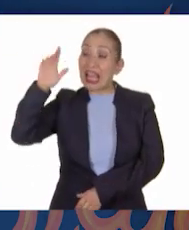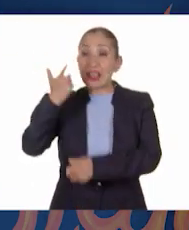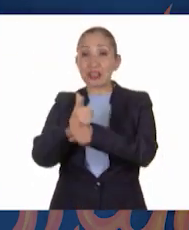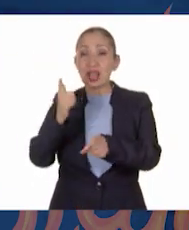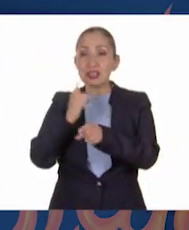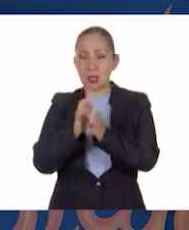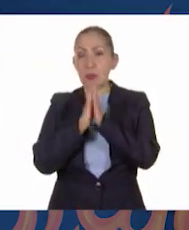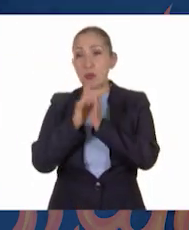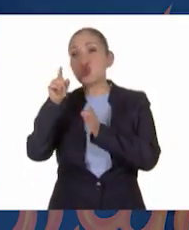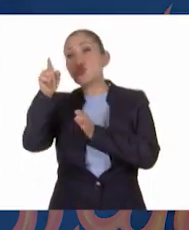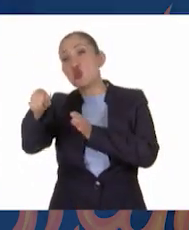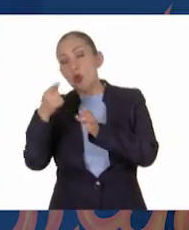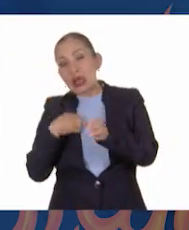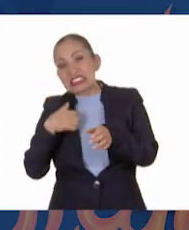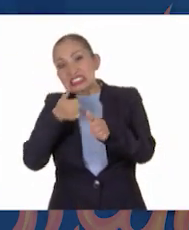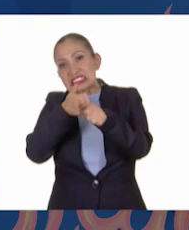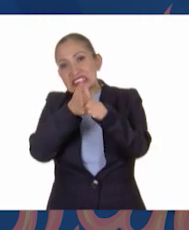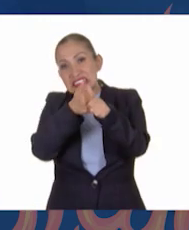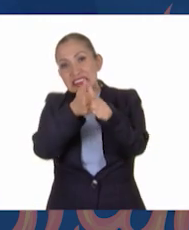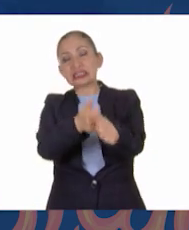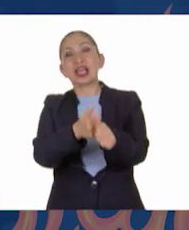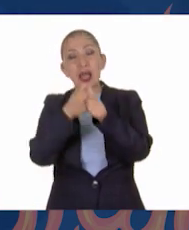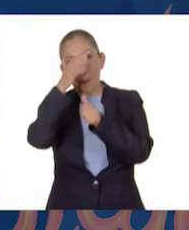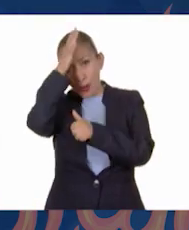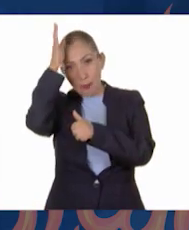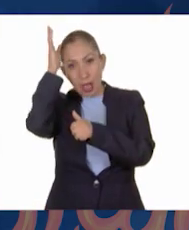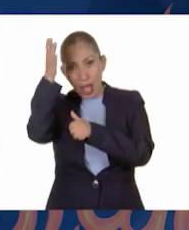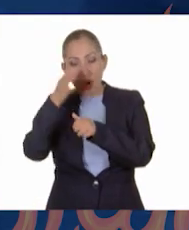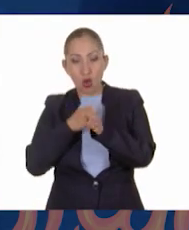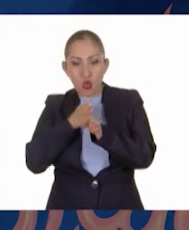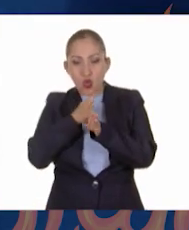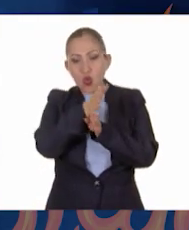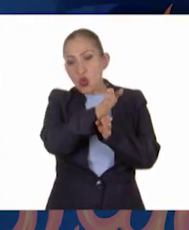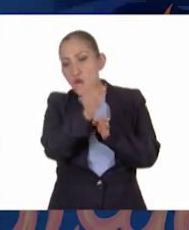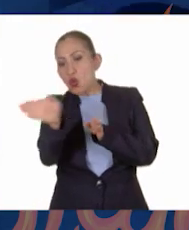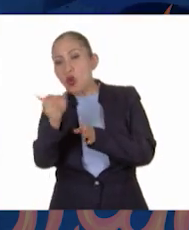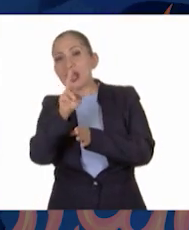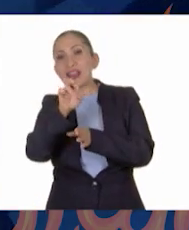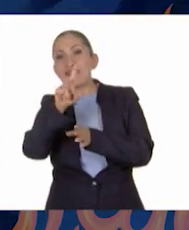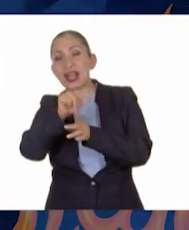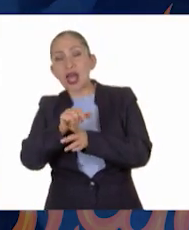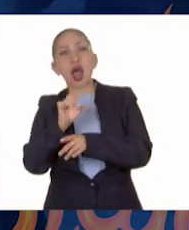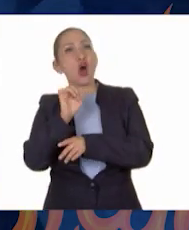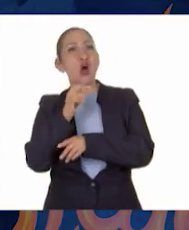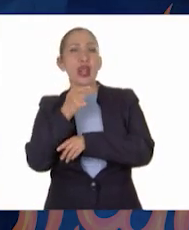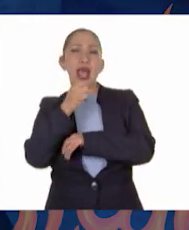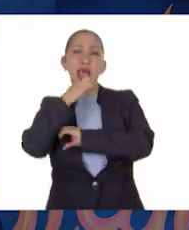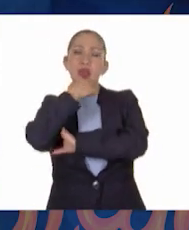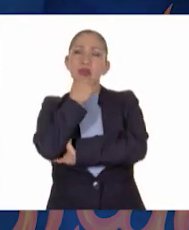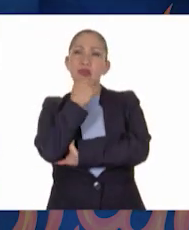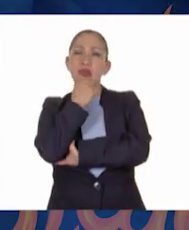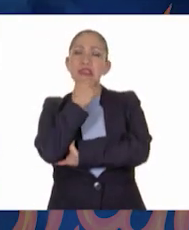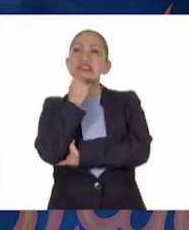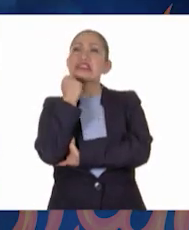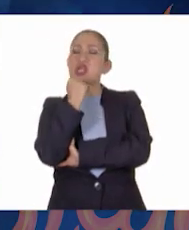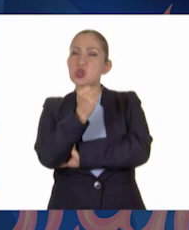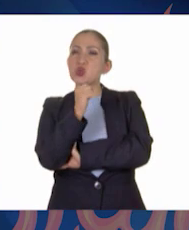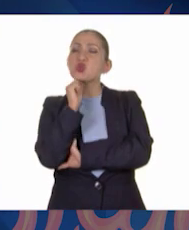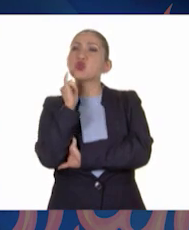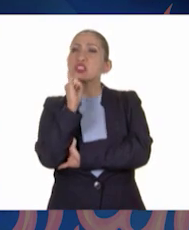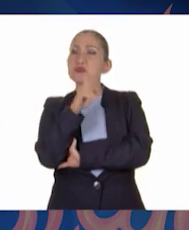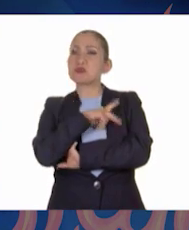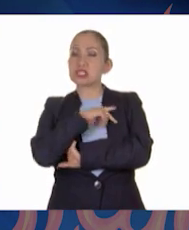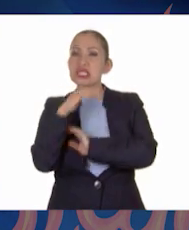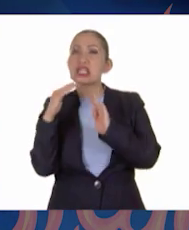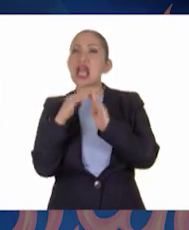chofer que siguiera de cerca a los bomberos. Estos tomaron por Rivera y Olegario dijo, «Es casi seguro que